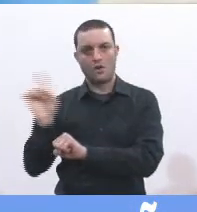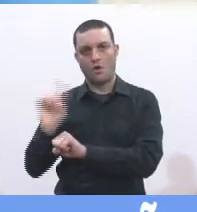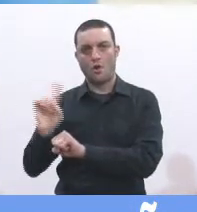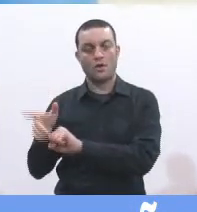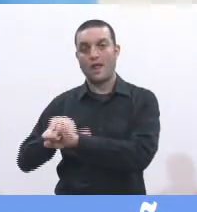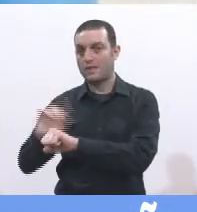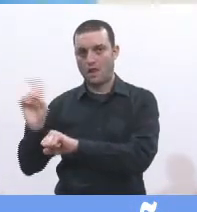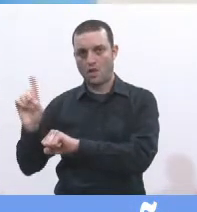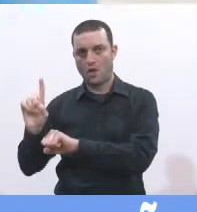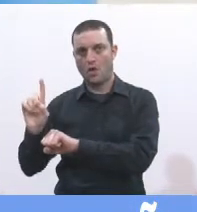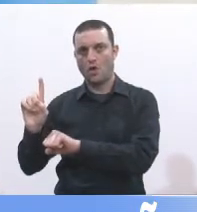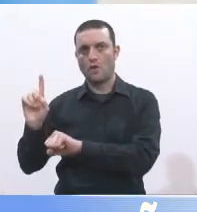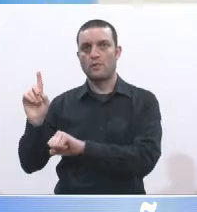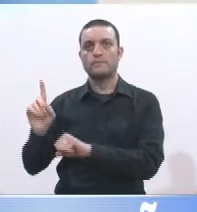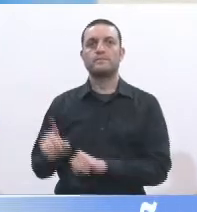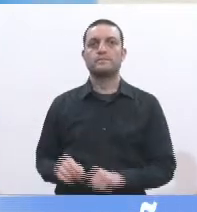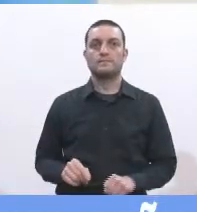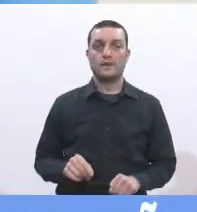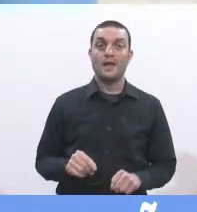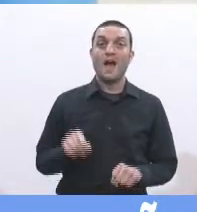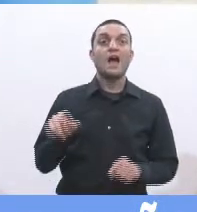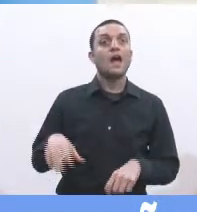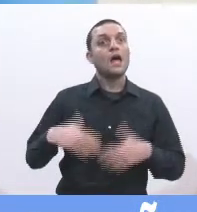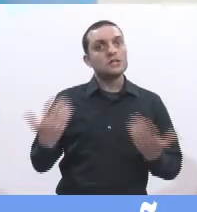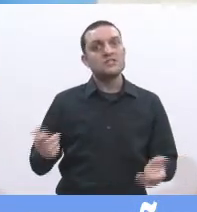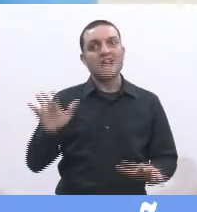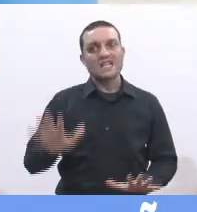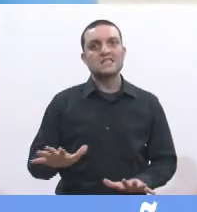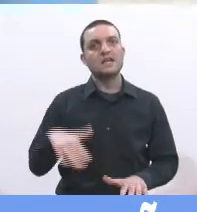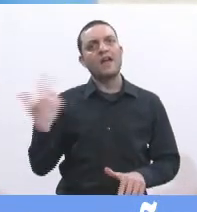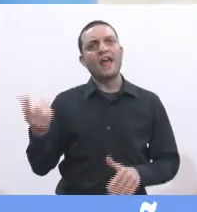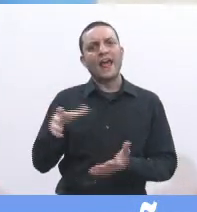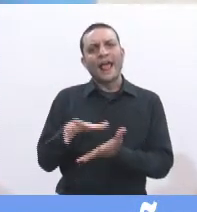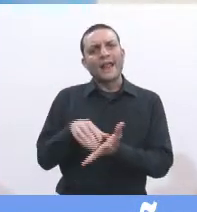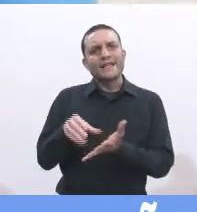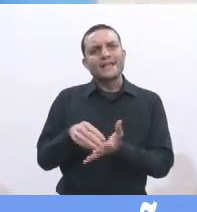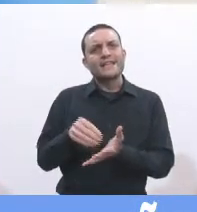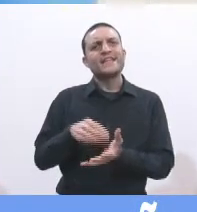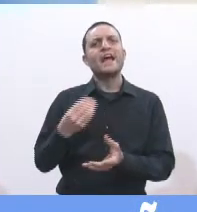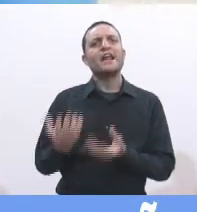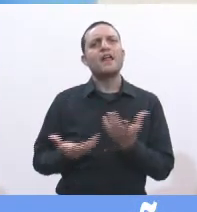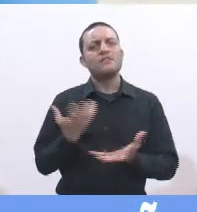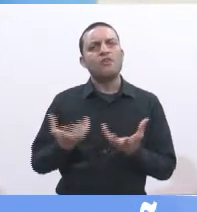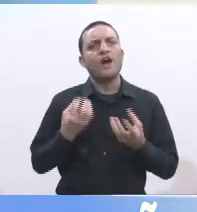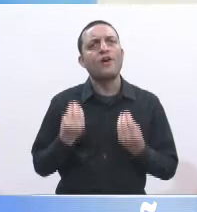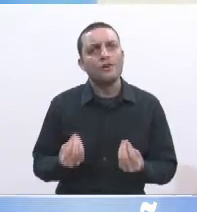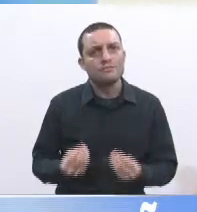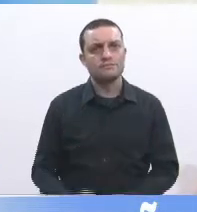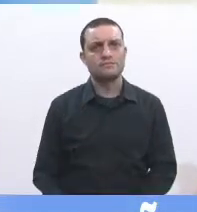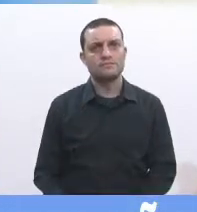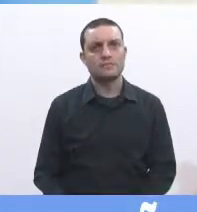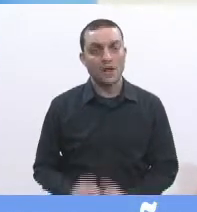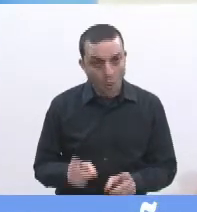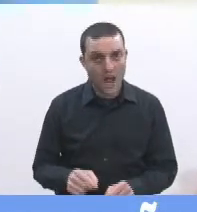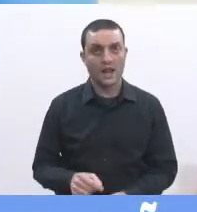gravísimos. ¿Qué le va a pasar a Tierra del Fuego? ¿Le vamos a sacar automáticamente sus recursos? Seguramente no, porque por afinidad política hoy no